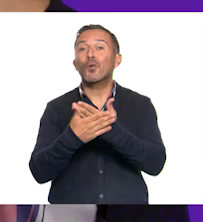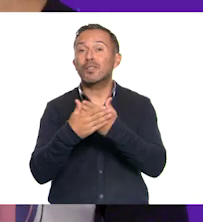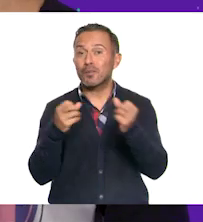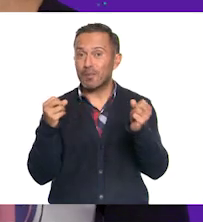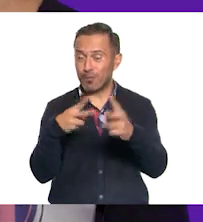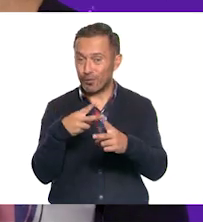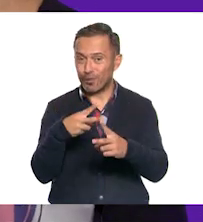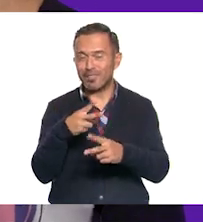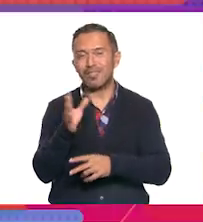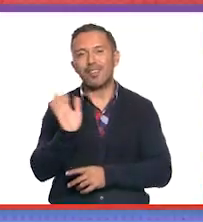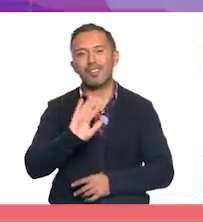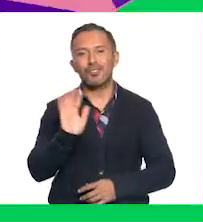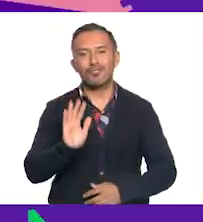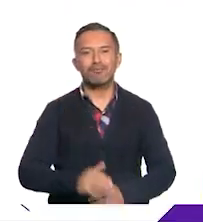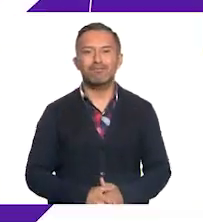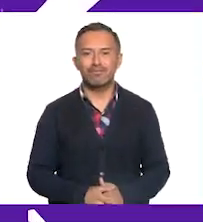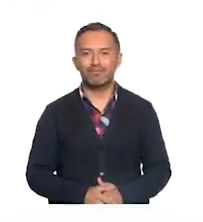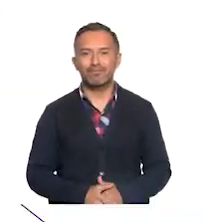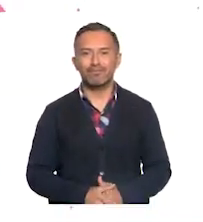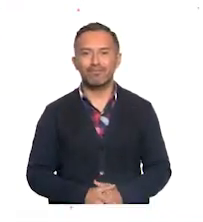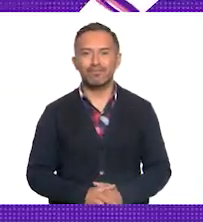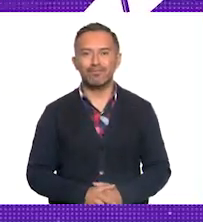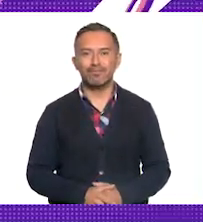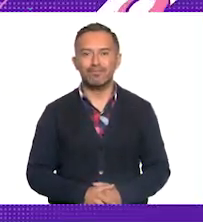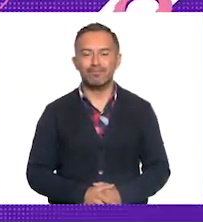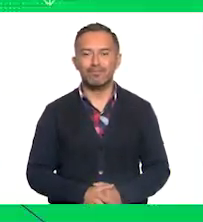chicas. ¡Adiós!